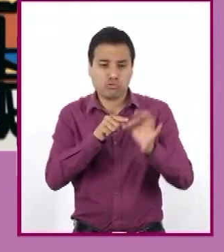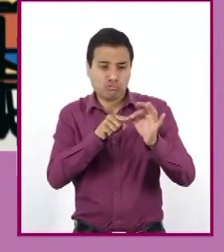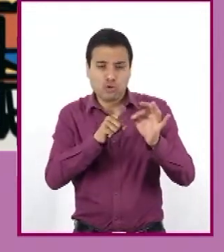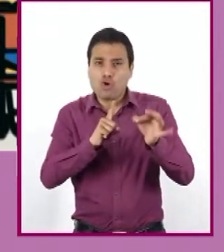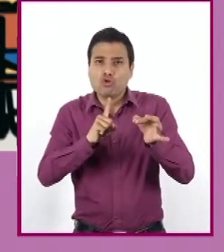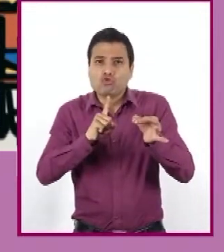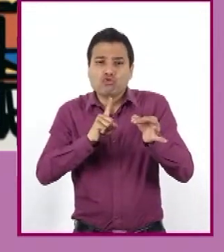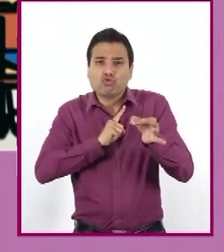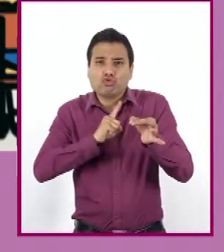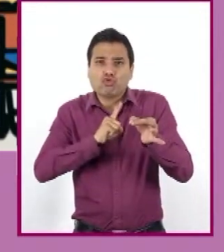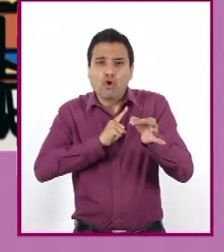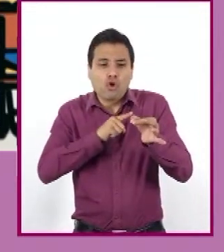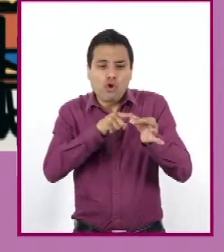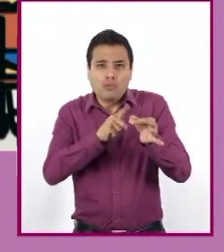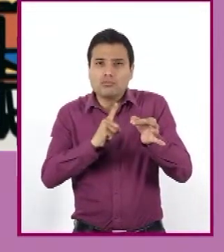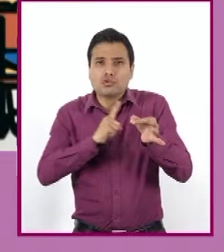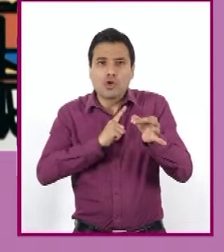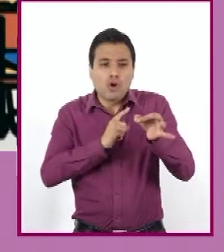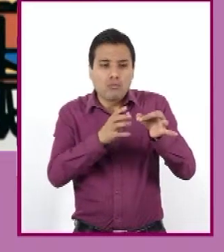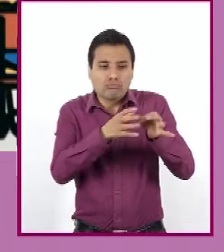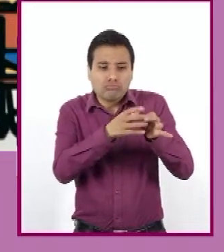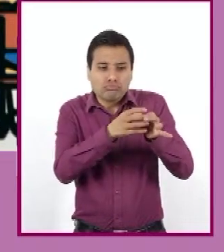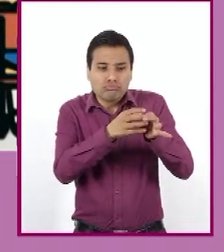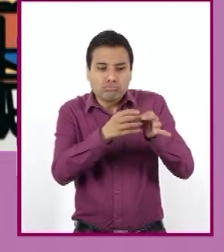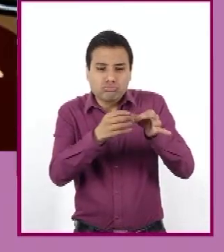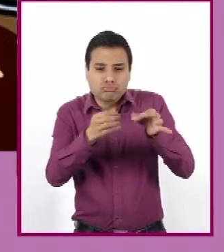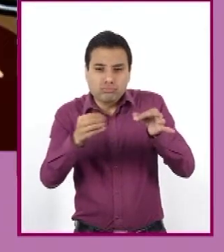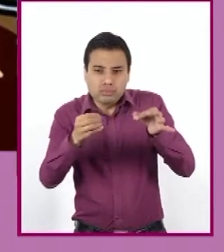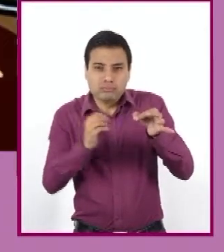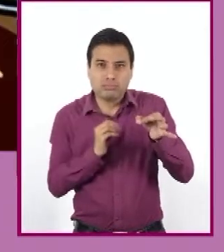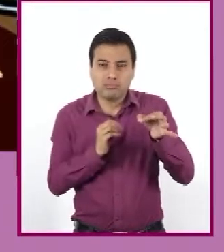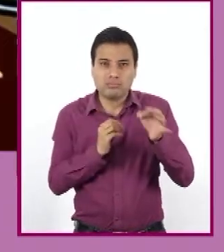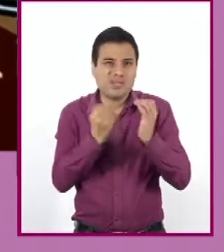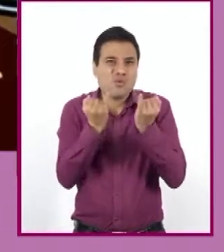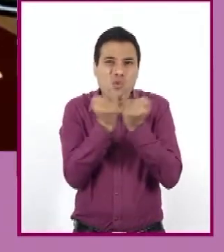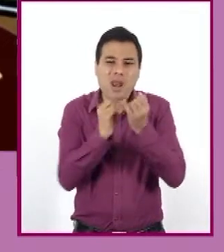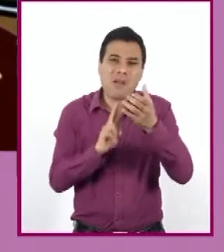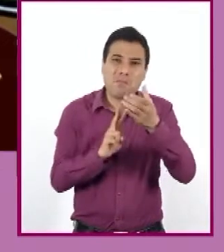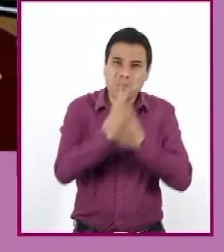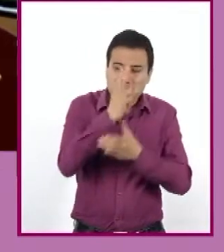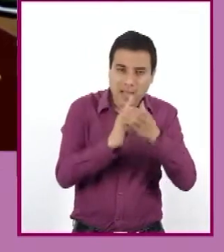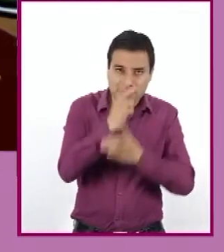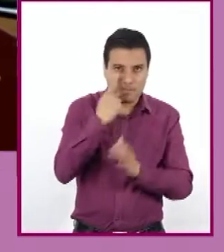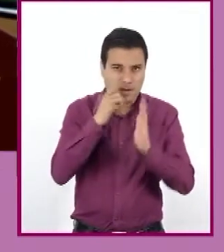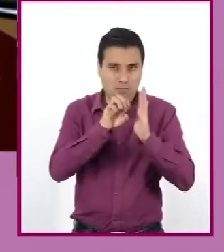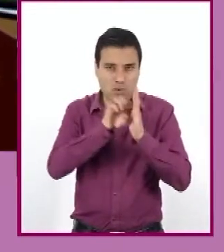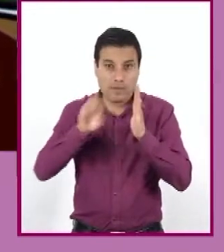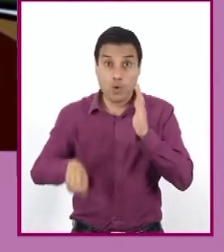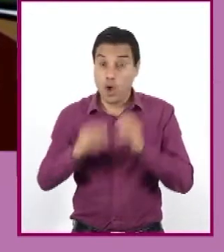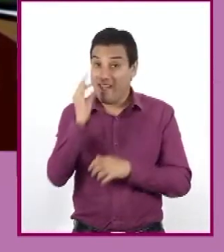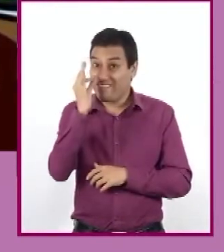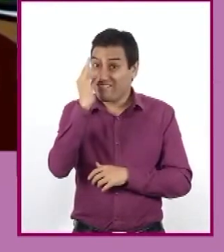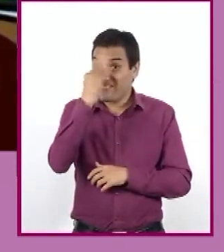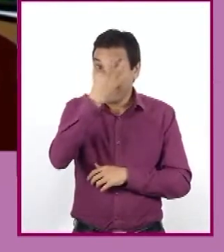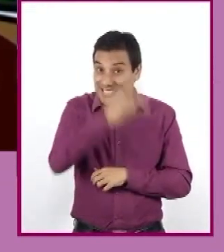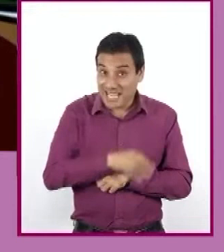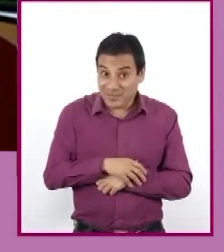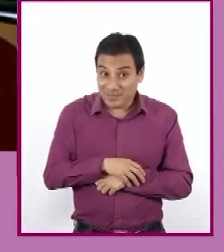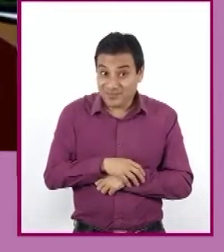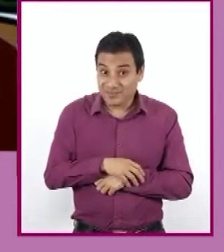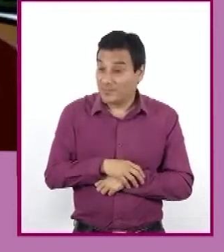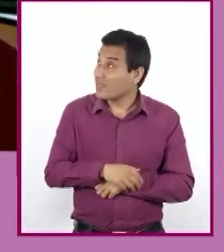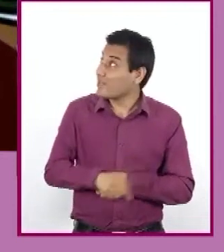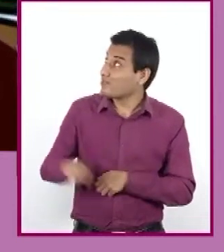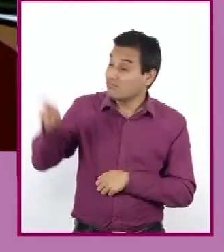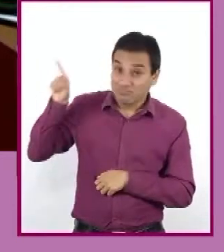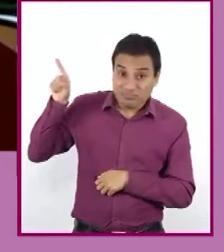reproducción asexual es muy común en las plantas y animales simples. En algunas plantas, como la fresa, la planta madre extiende su tallo de